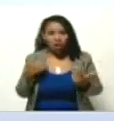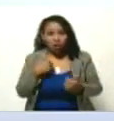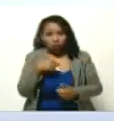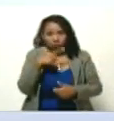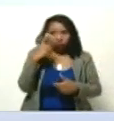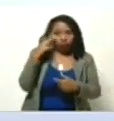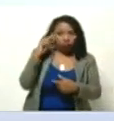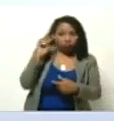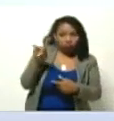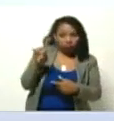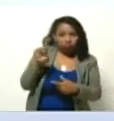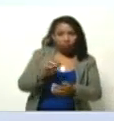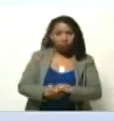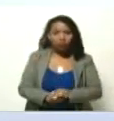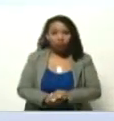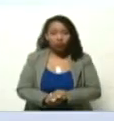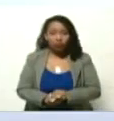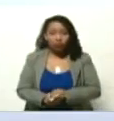era